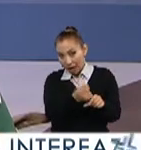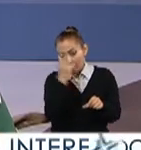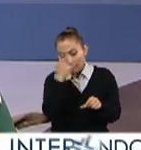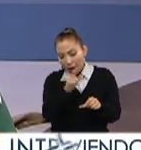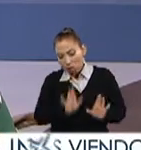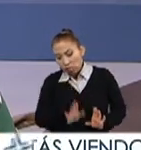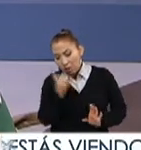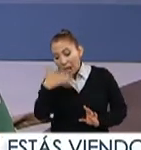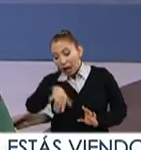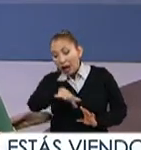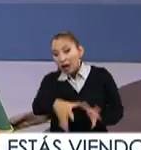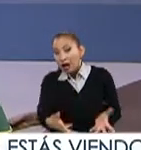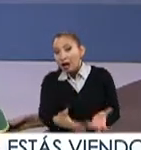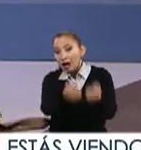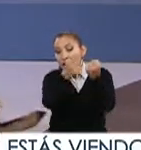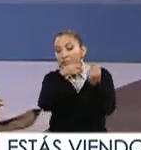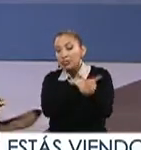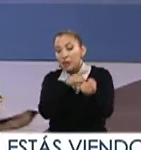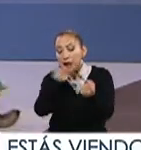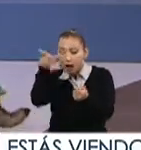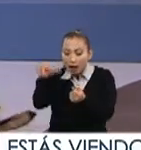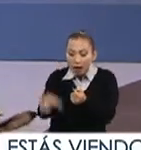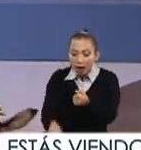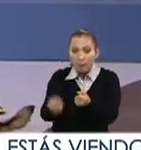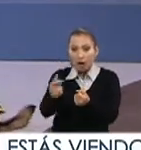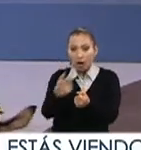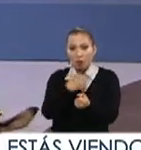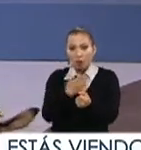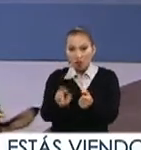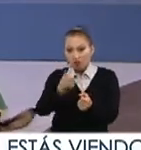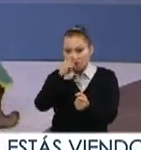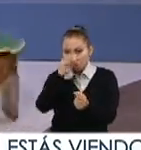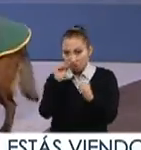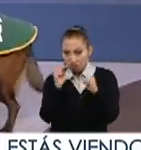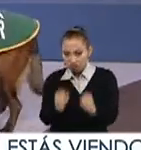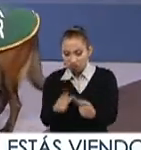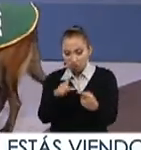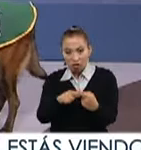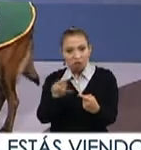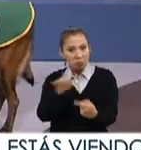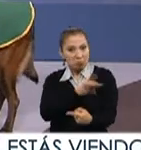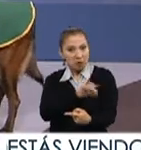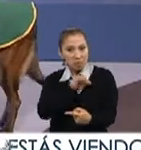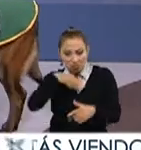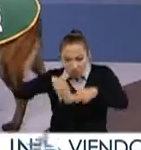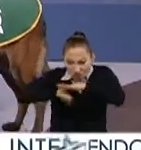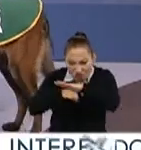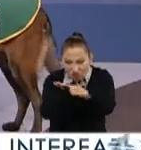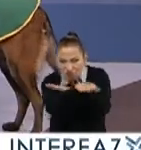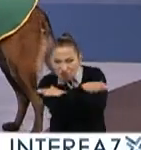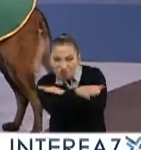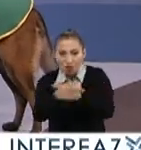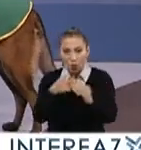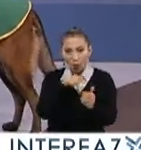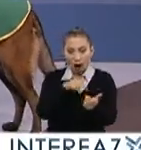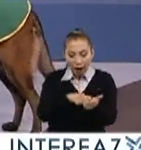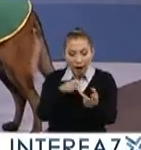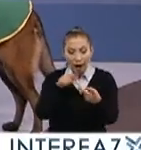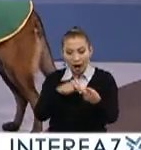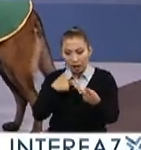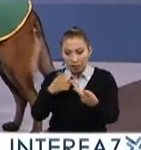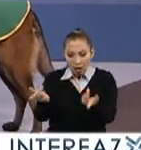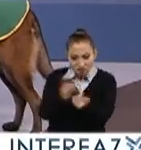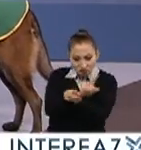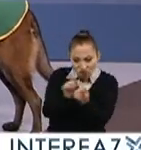para hacer de búsqueda y rescate debe ser un perro que sea enérgico, que no tenga miedo de entrar entre escombros, que tenga